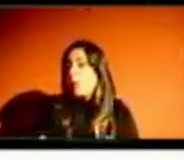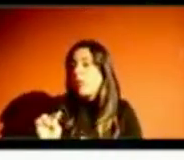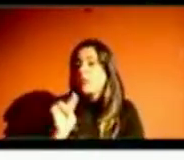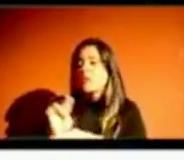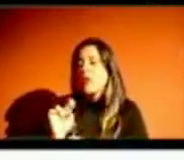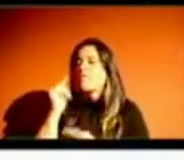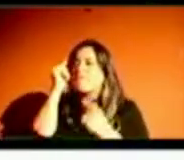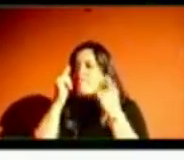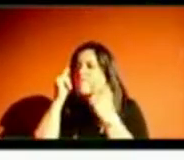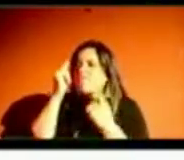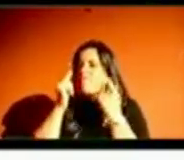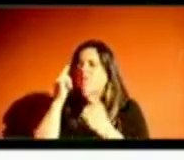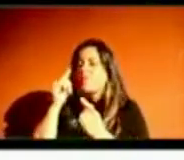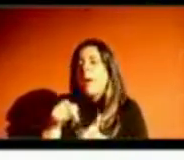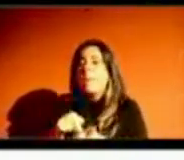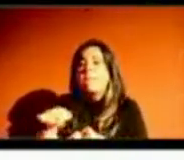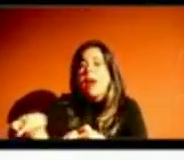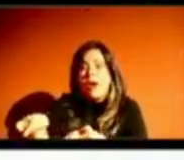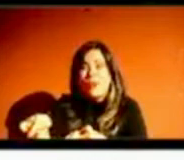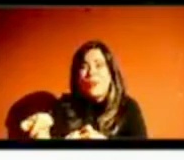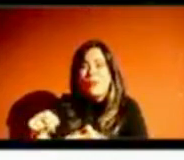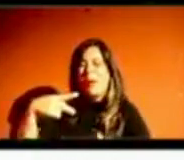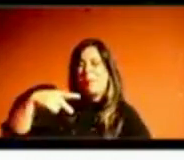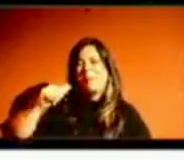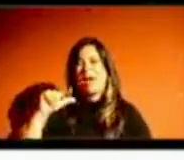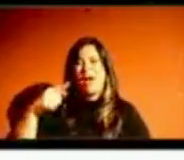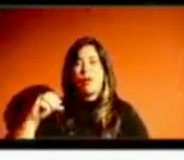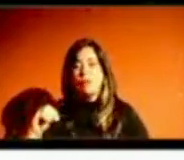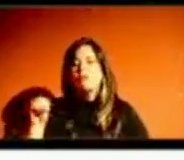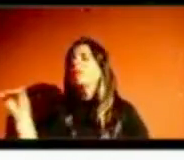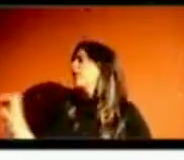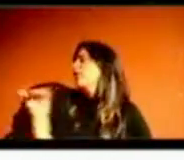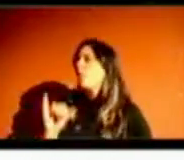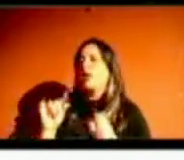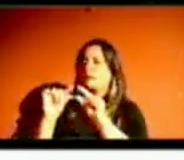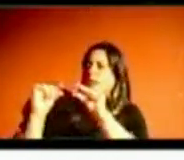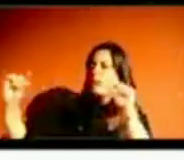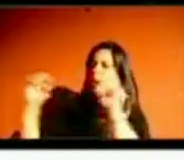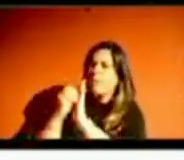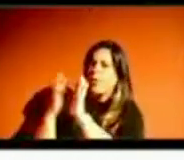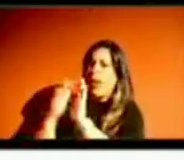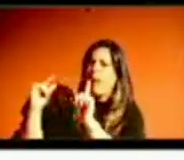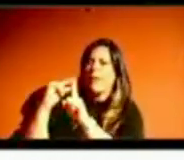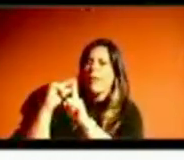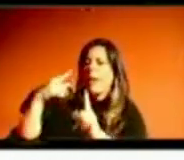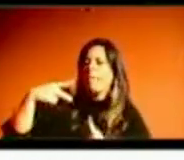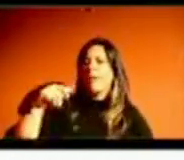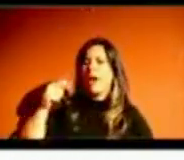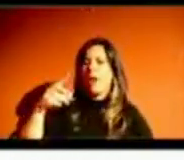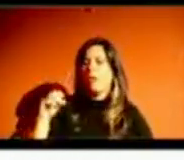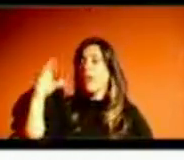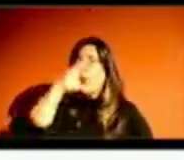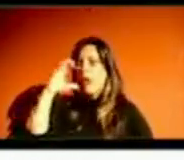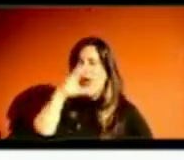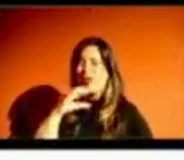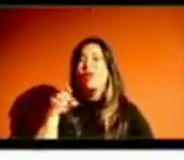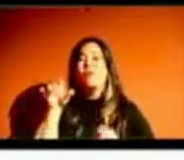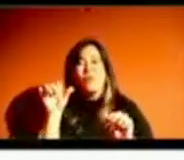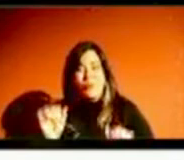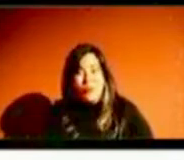en su mente es pago. Así que también puede ingresar la palabra pago en el buscador y